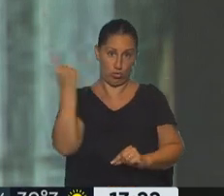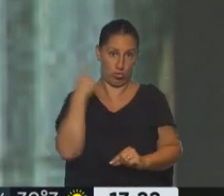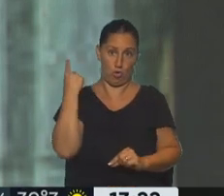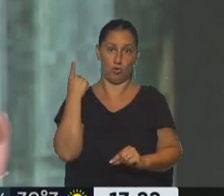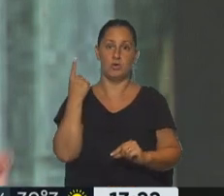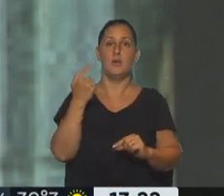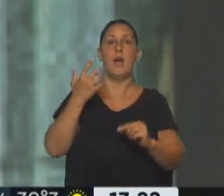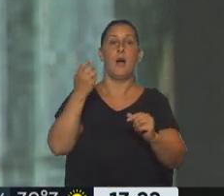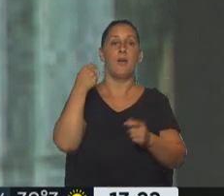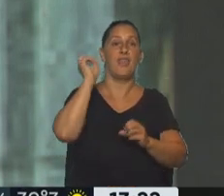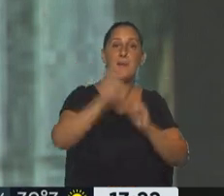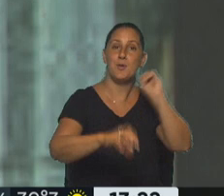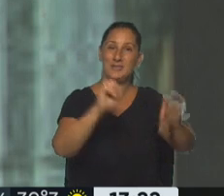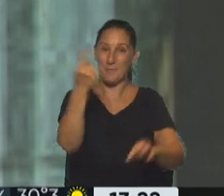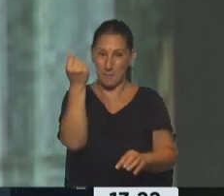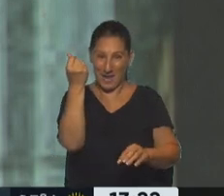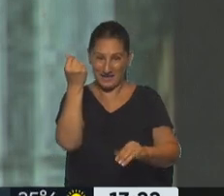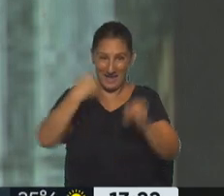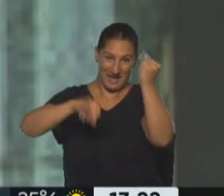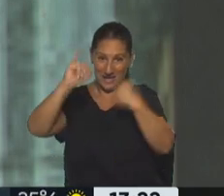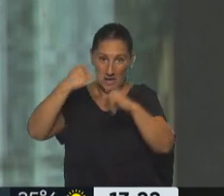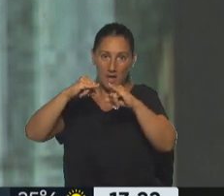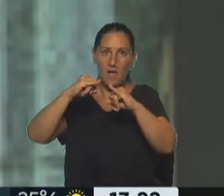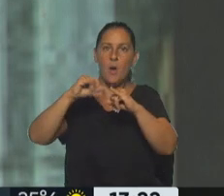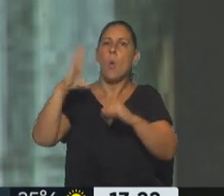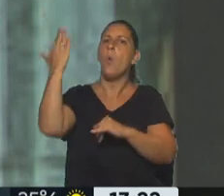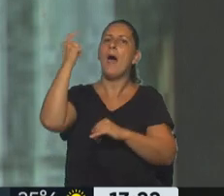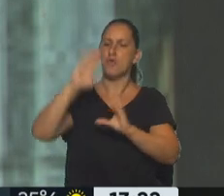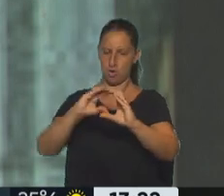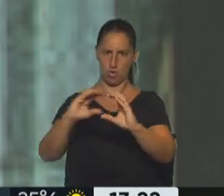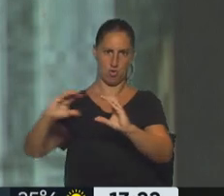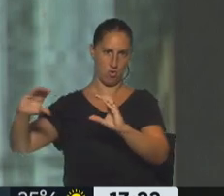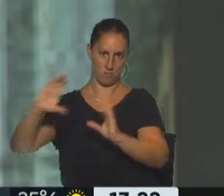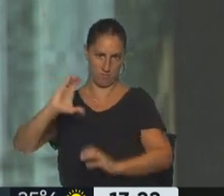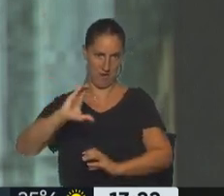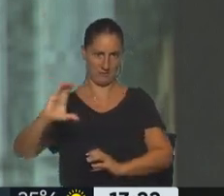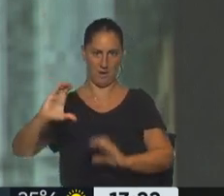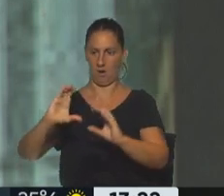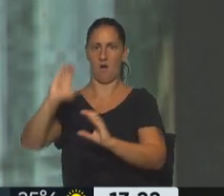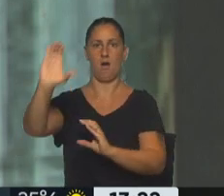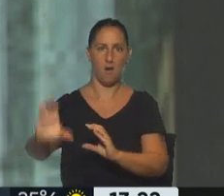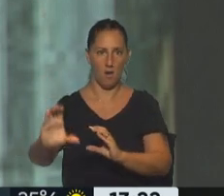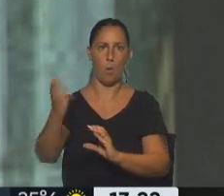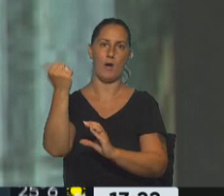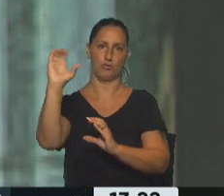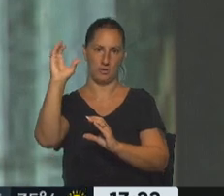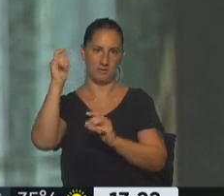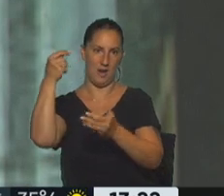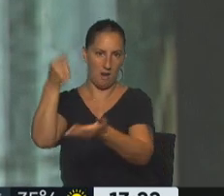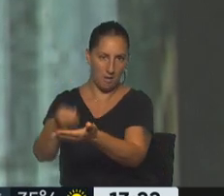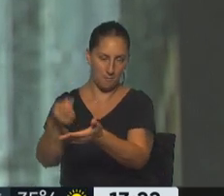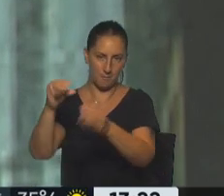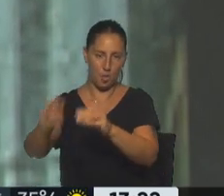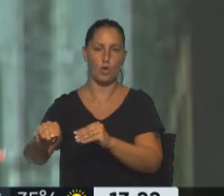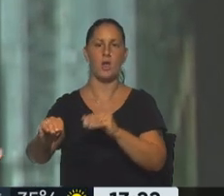hacemos al sistema bancario luego tienen distintos destinos se pueden colocar en letras al Banco Central se